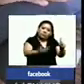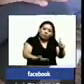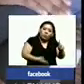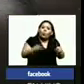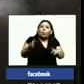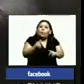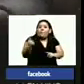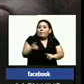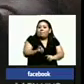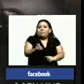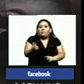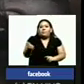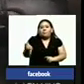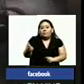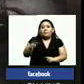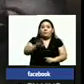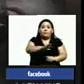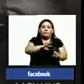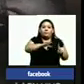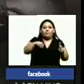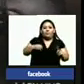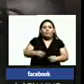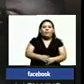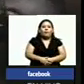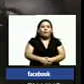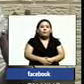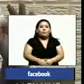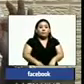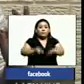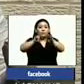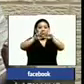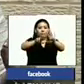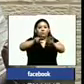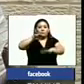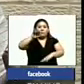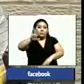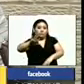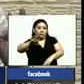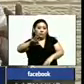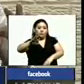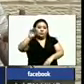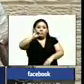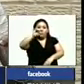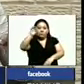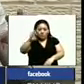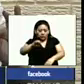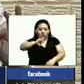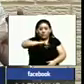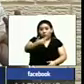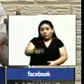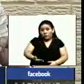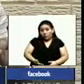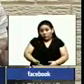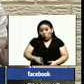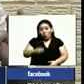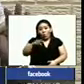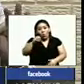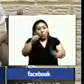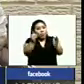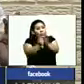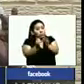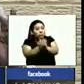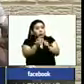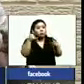son personas cercanas a la víctima. Que el 75% de los embarazos o de estos delitos